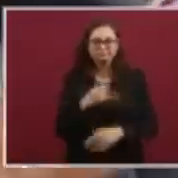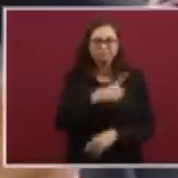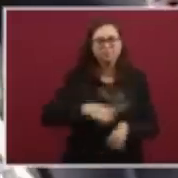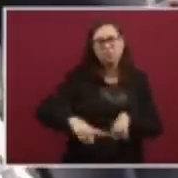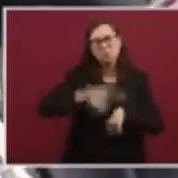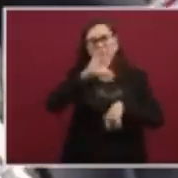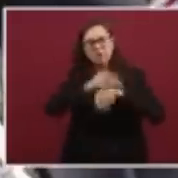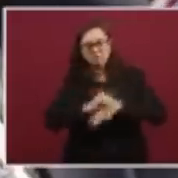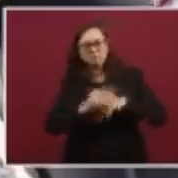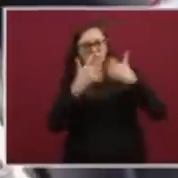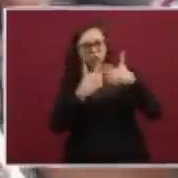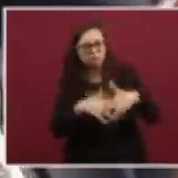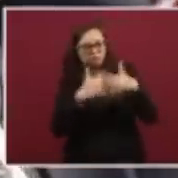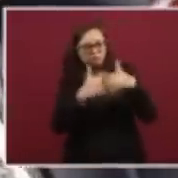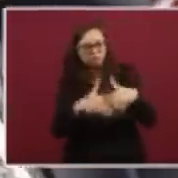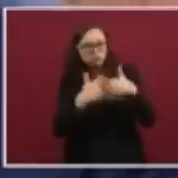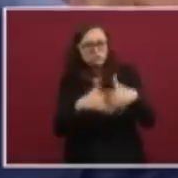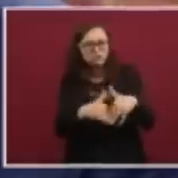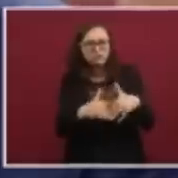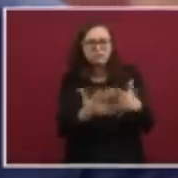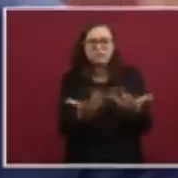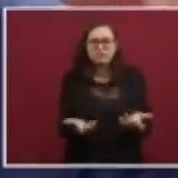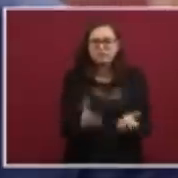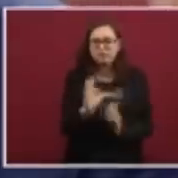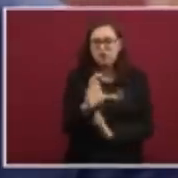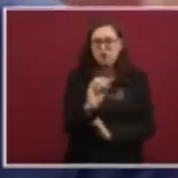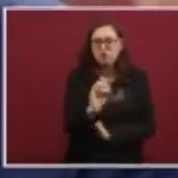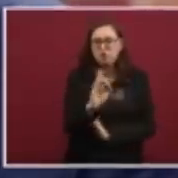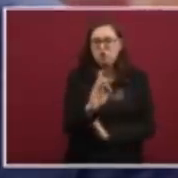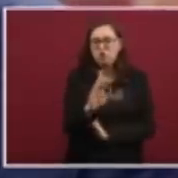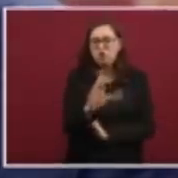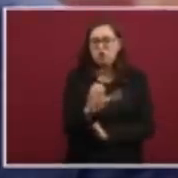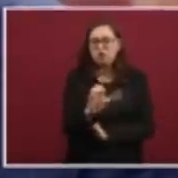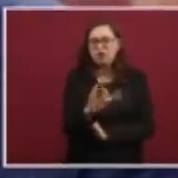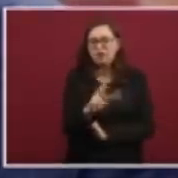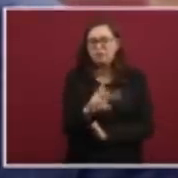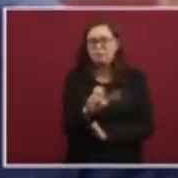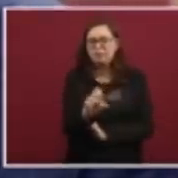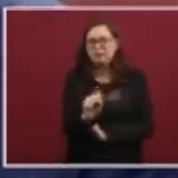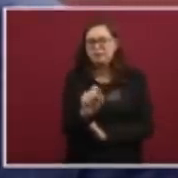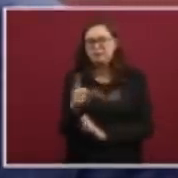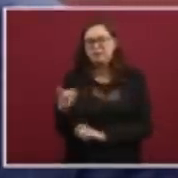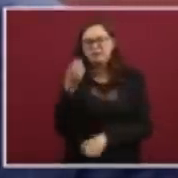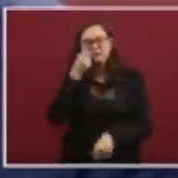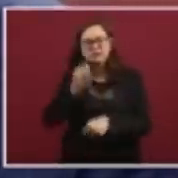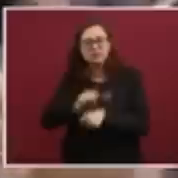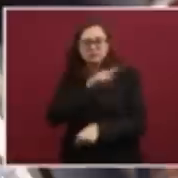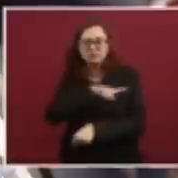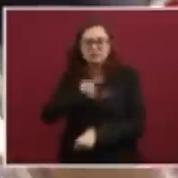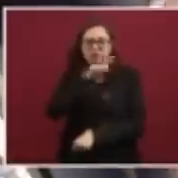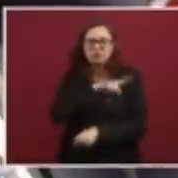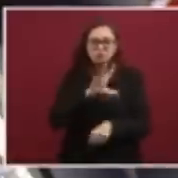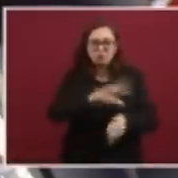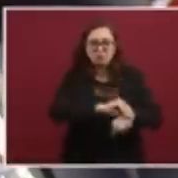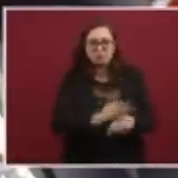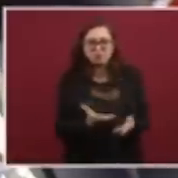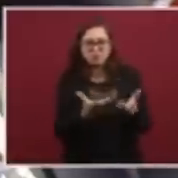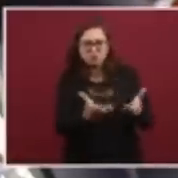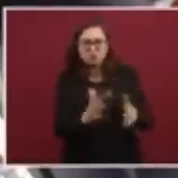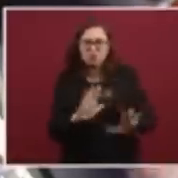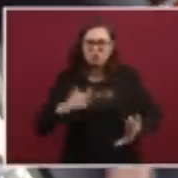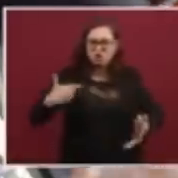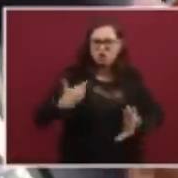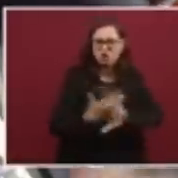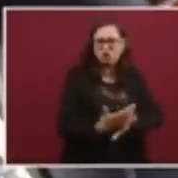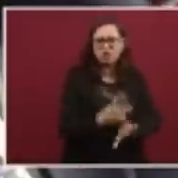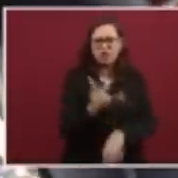autorizaciones para que funcionen las extiende la COFEPRIS y la Secretaría de Salud. ¿Cuál es el plan del gobierno para, no para ir contra ellos,